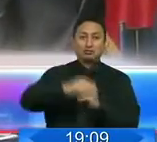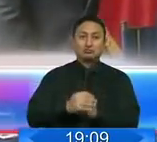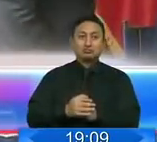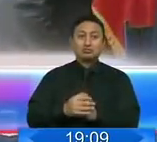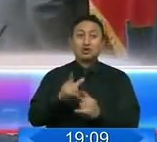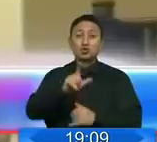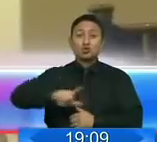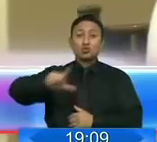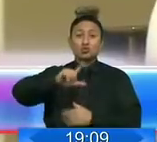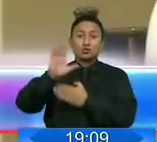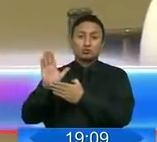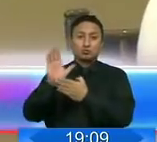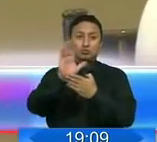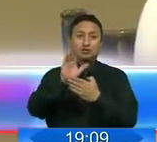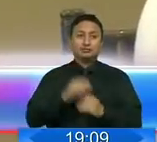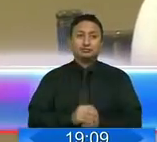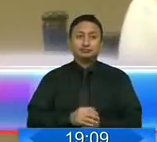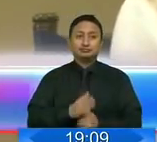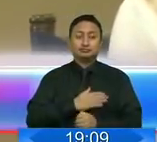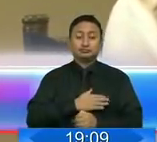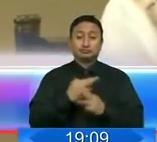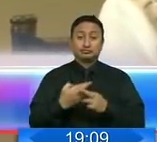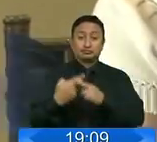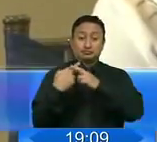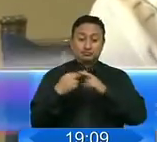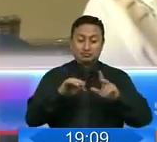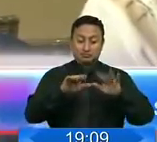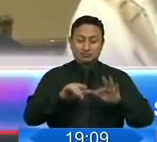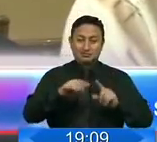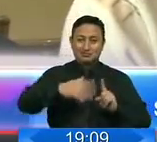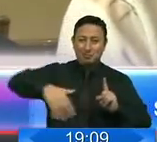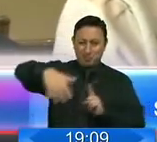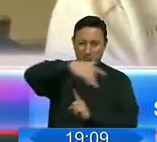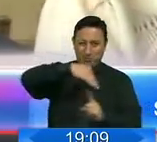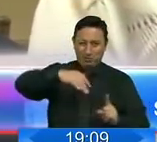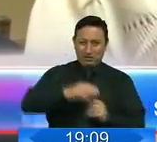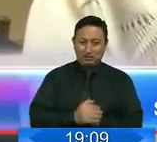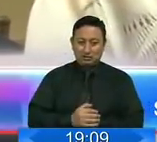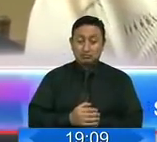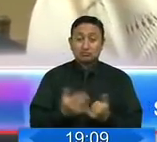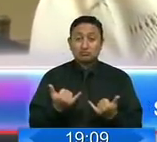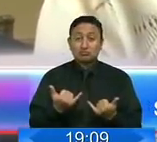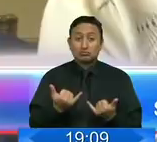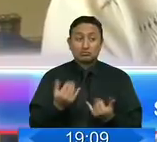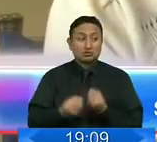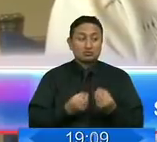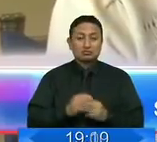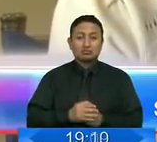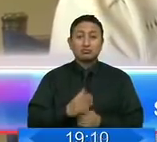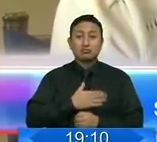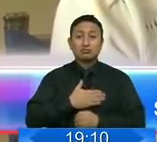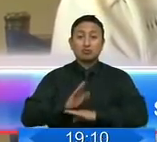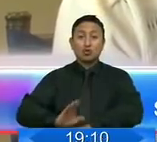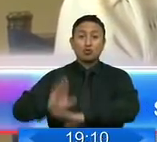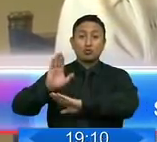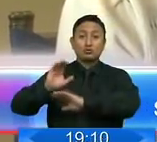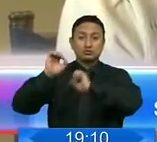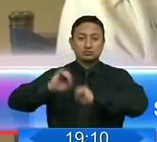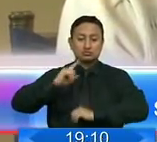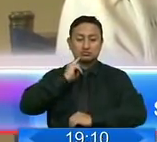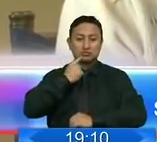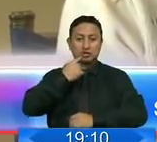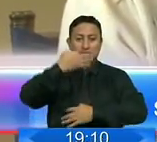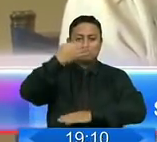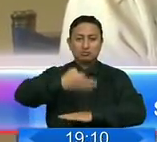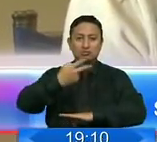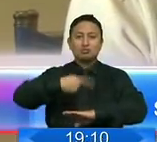lunes. A cargo de la Secretaría de Ambiente, y con esto nosotros demostramos que nuestro compromiso es serio y profesional